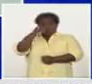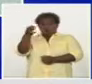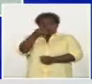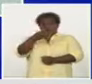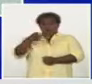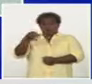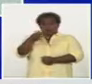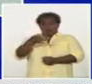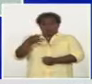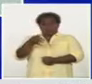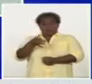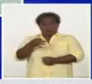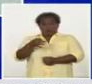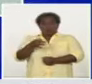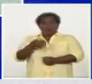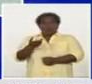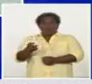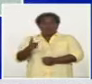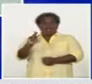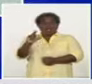de Candelaria,